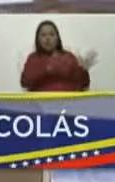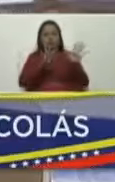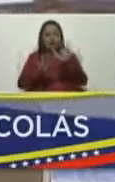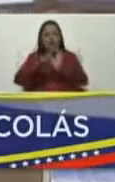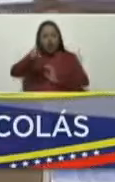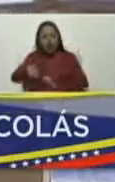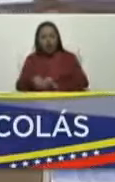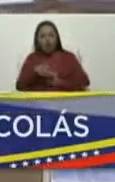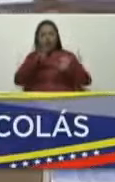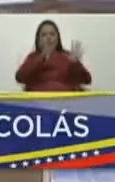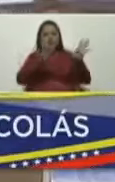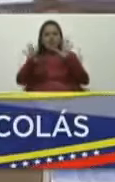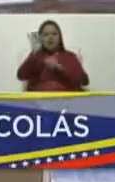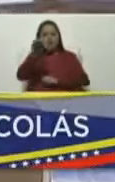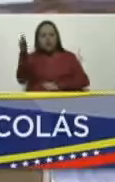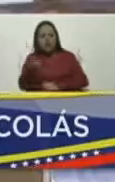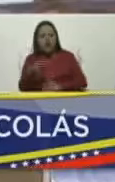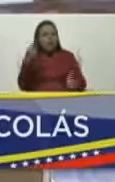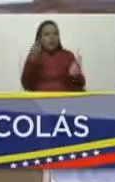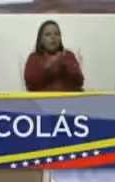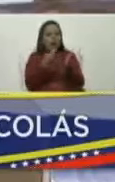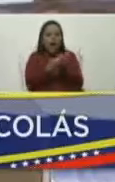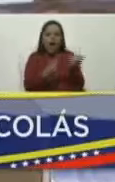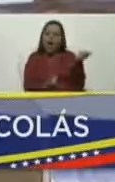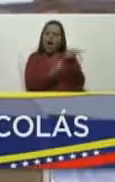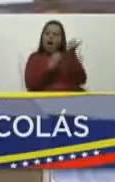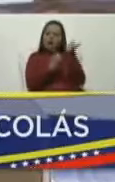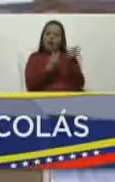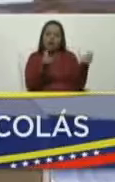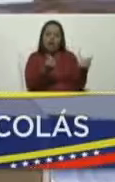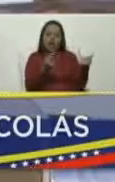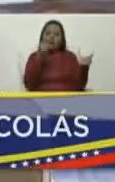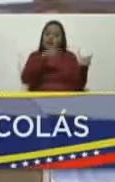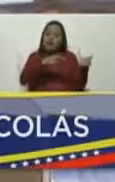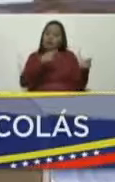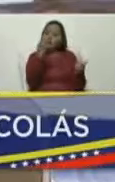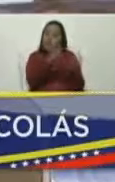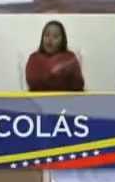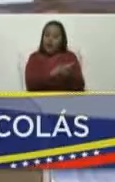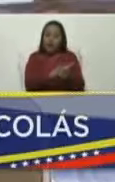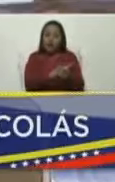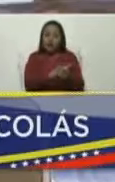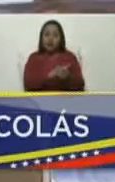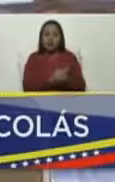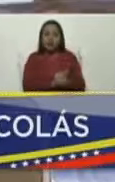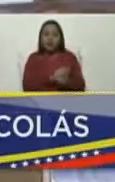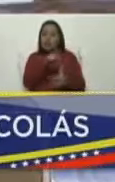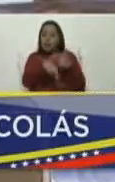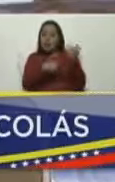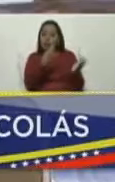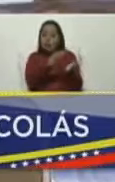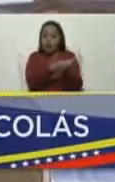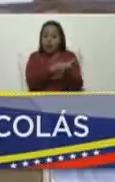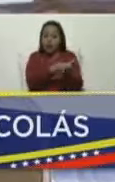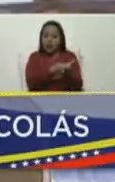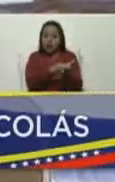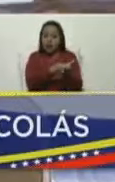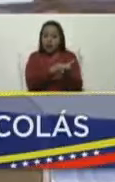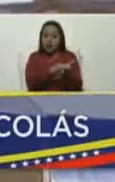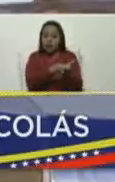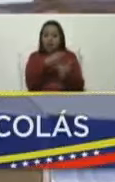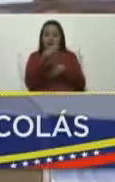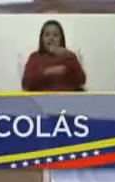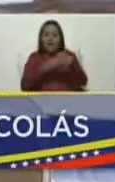99.99% paga su financiamiento. Y si lo paga, al pagarlo, se